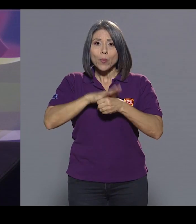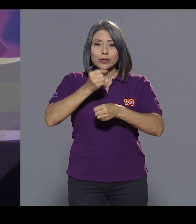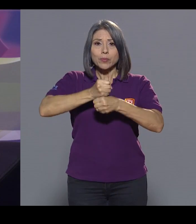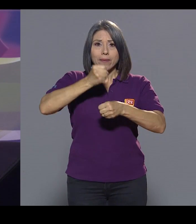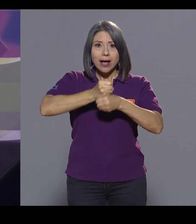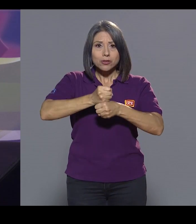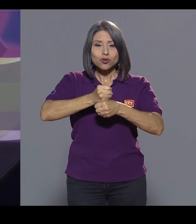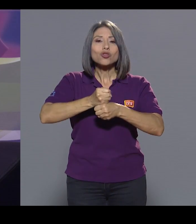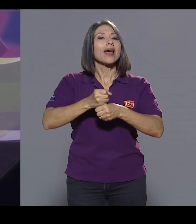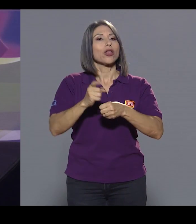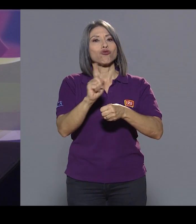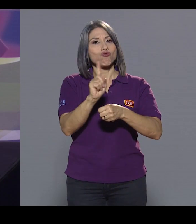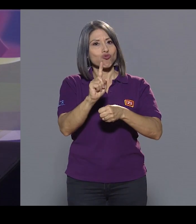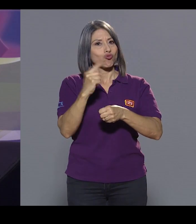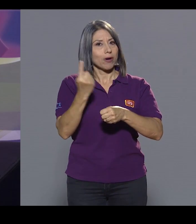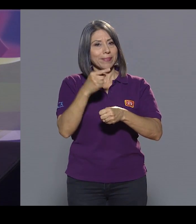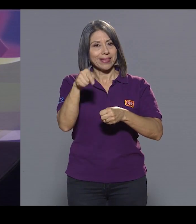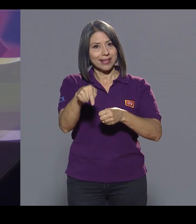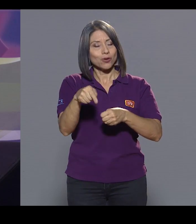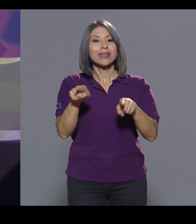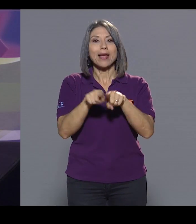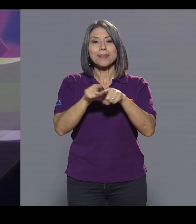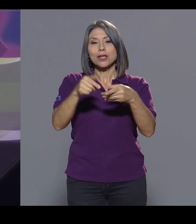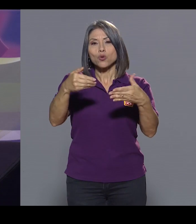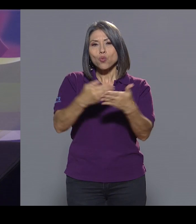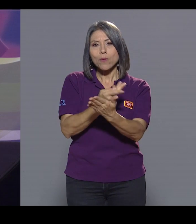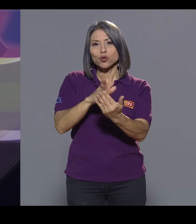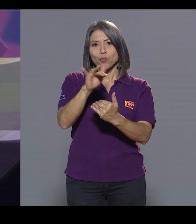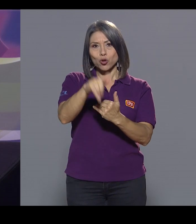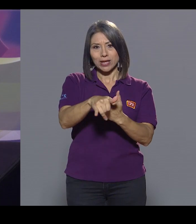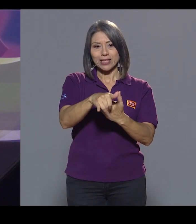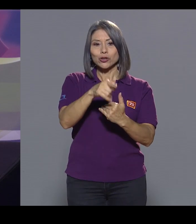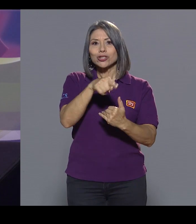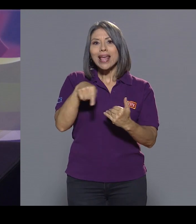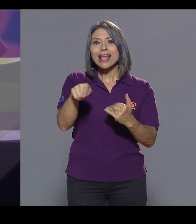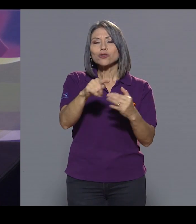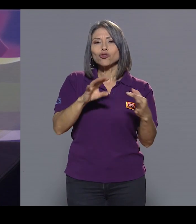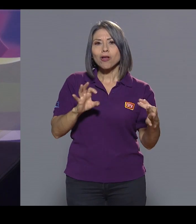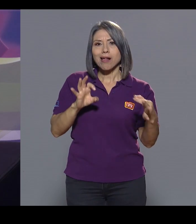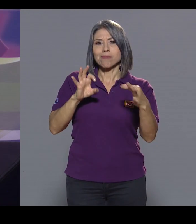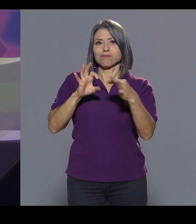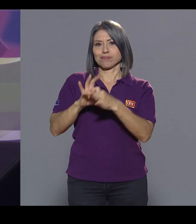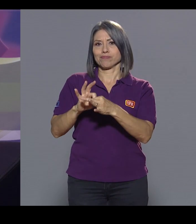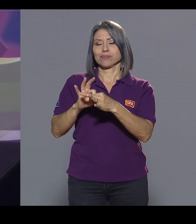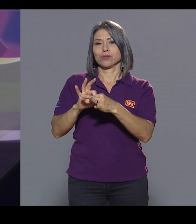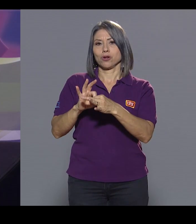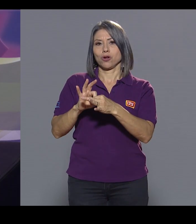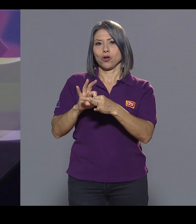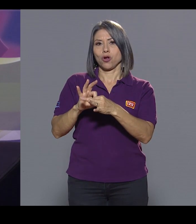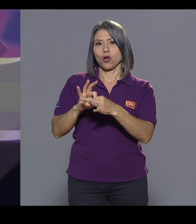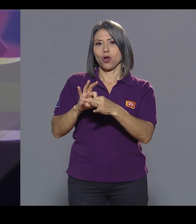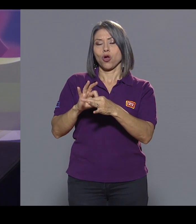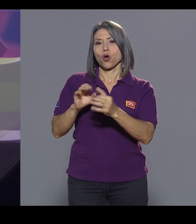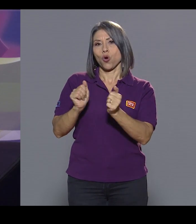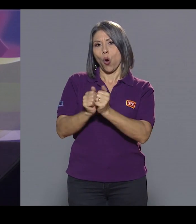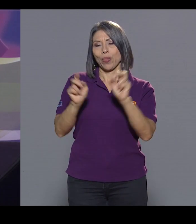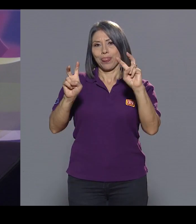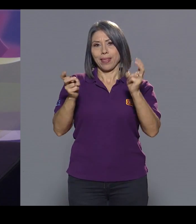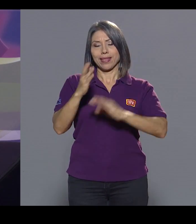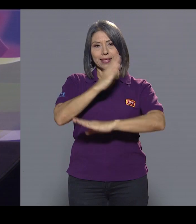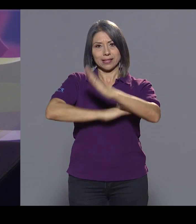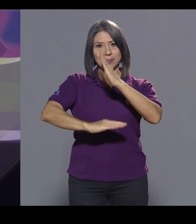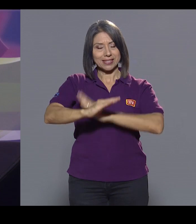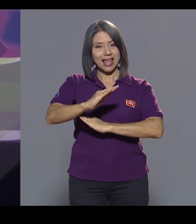nuevos proyectos que se consideran que tienen una vinculación con los asuntos